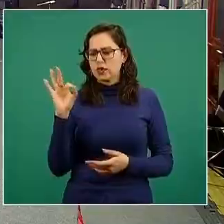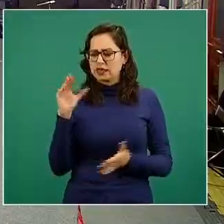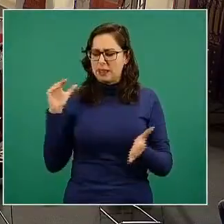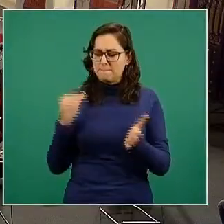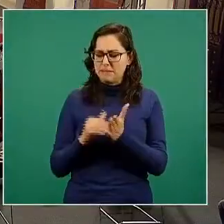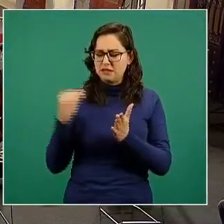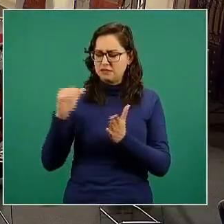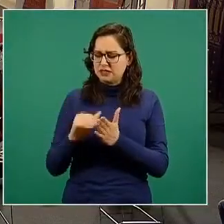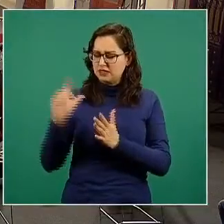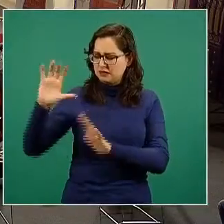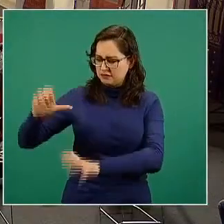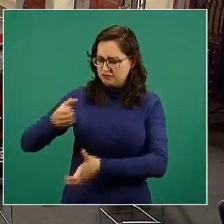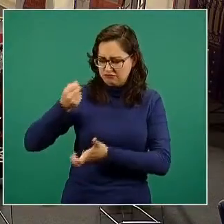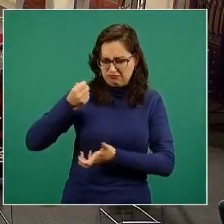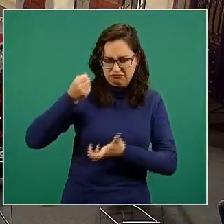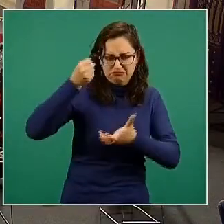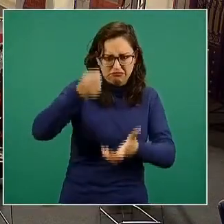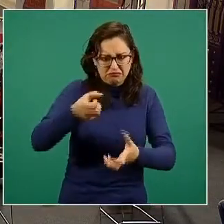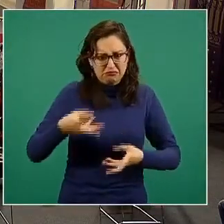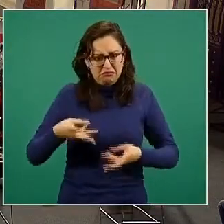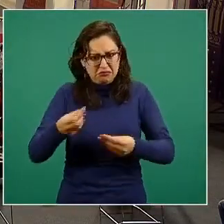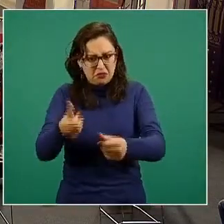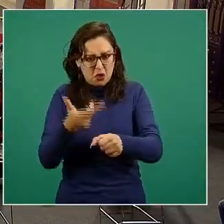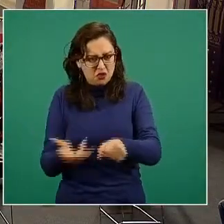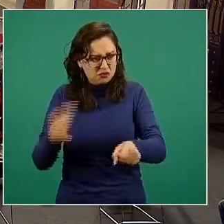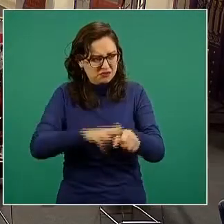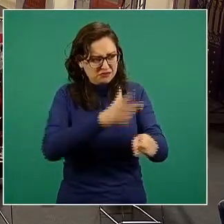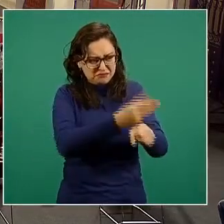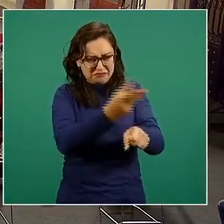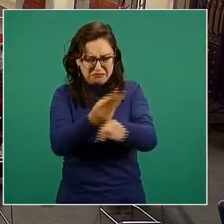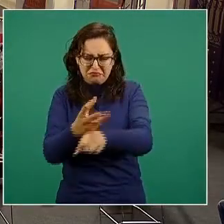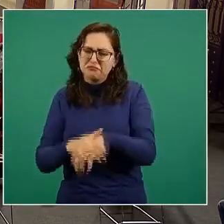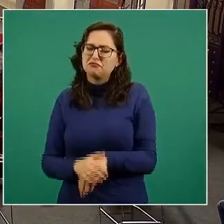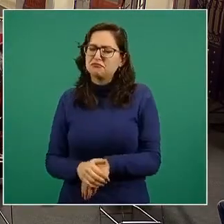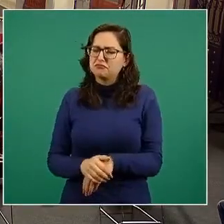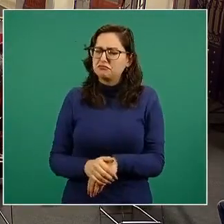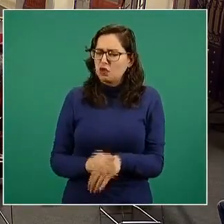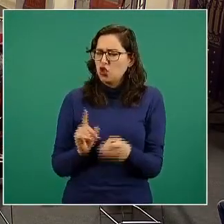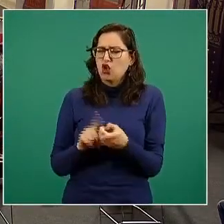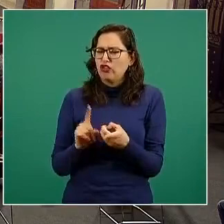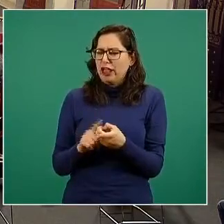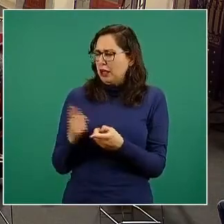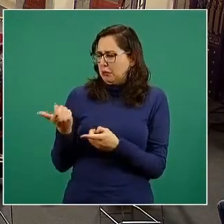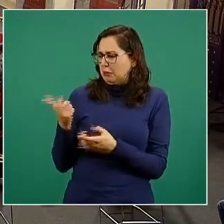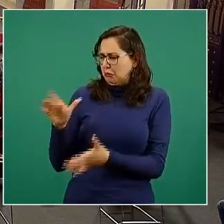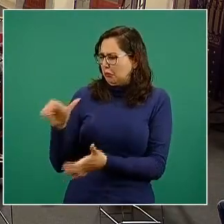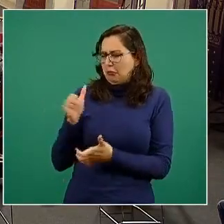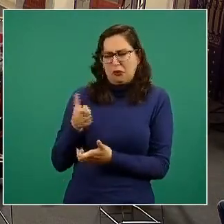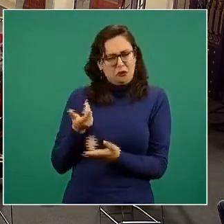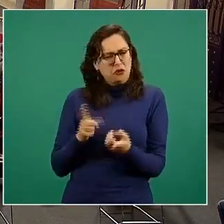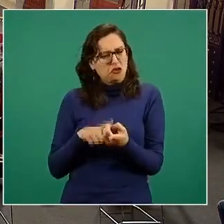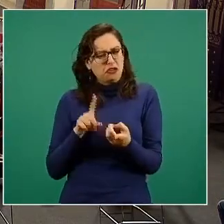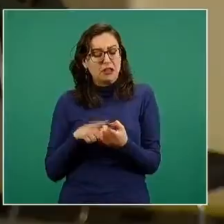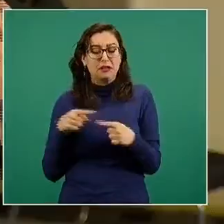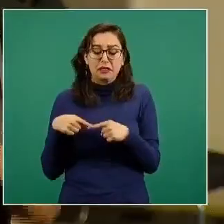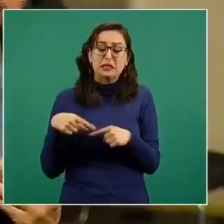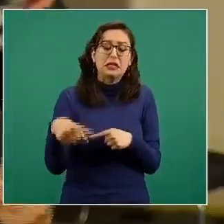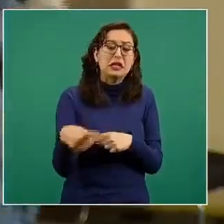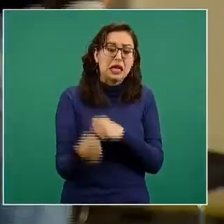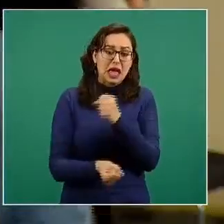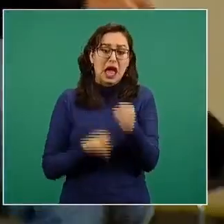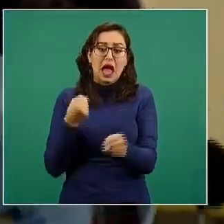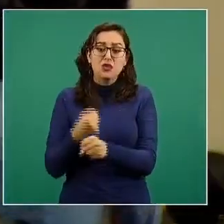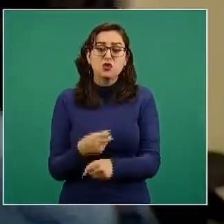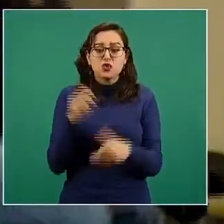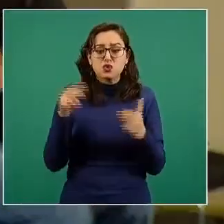saber de dónde salen, de dónde se tomaron, y también si tienen contemplado ya un presupuesto para este año por el repunte